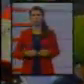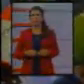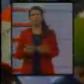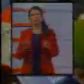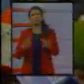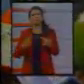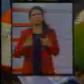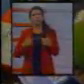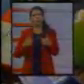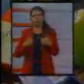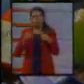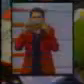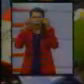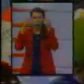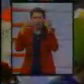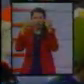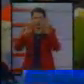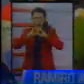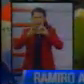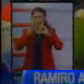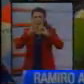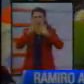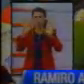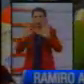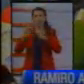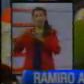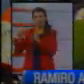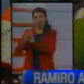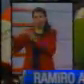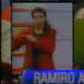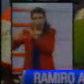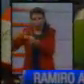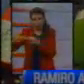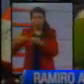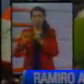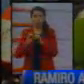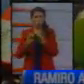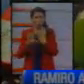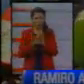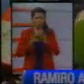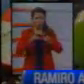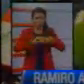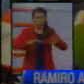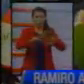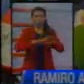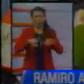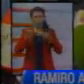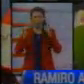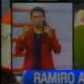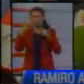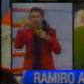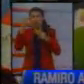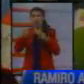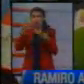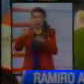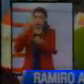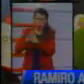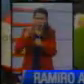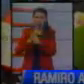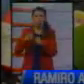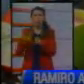no le encuentro, señores, del menor sentido, ni a la ley de herencias de la plusvalía, que no sea un profundo odio a las personas que